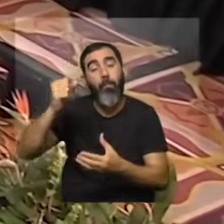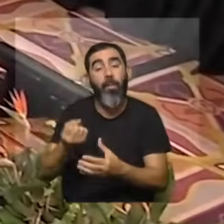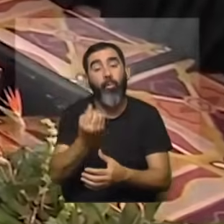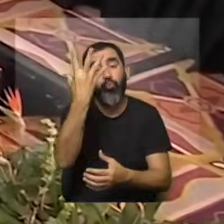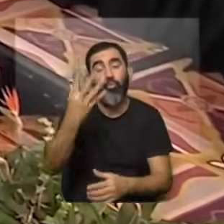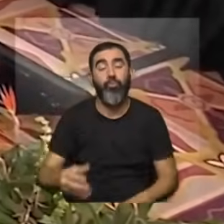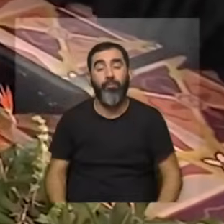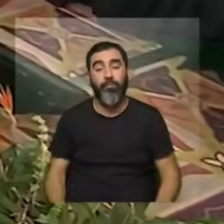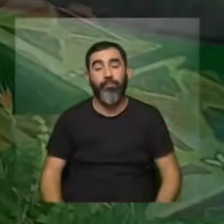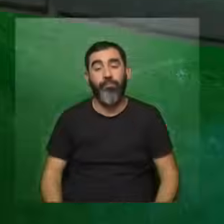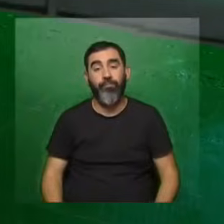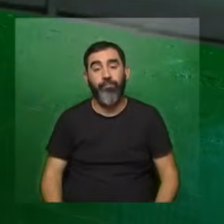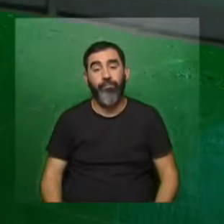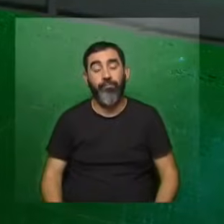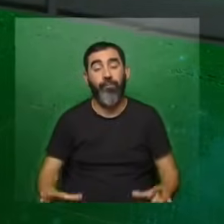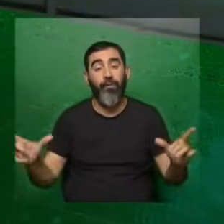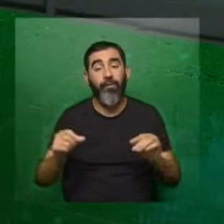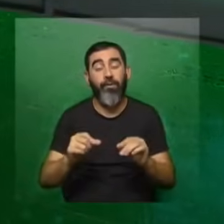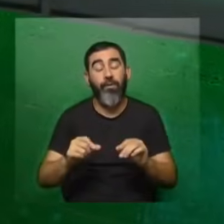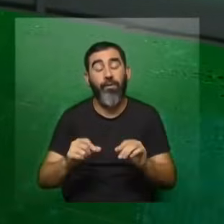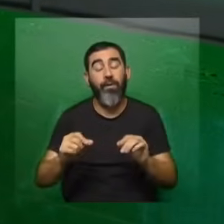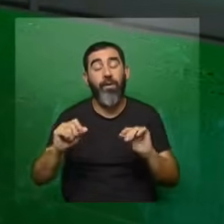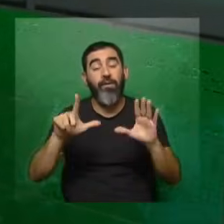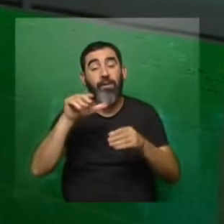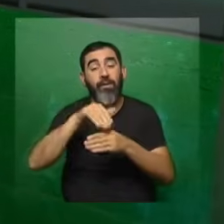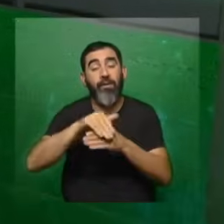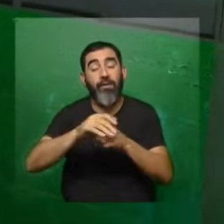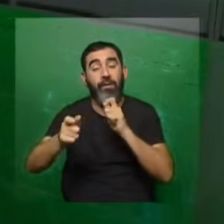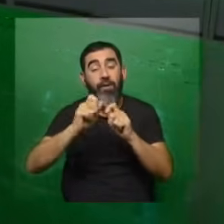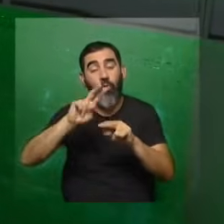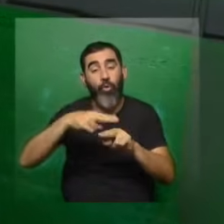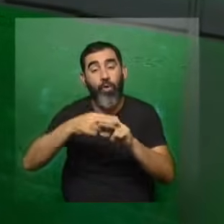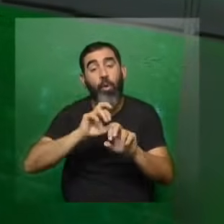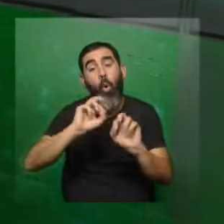Mercosur. Nos vamos, volvemos a las 19 horas en nuestra edición